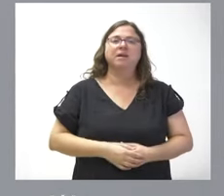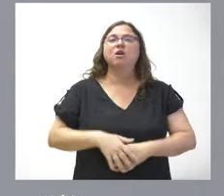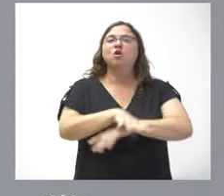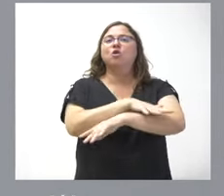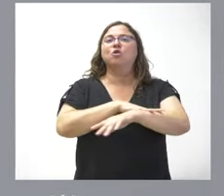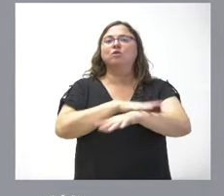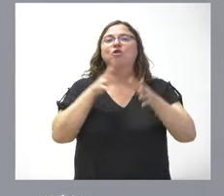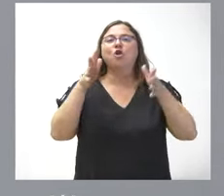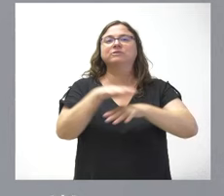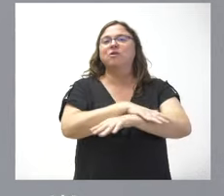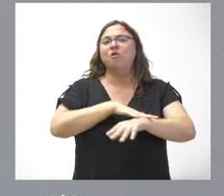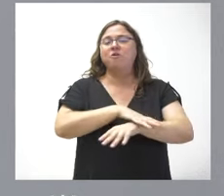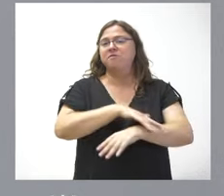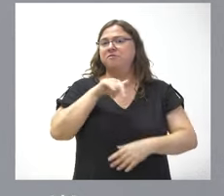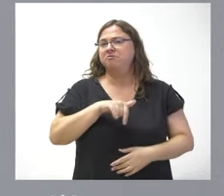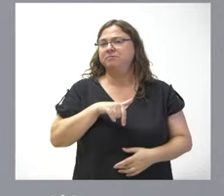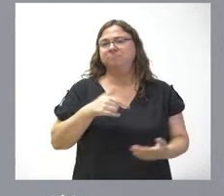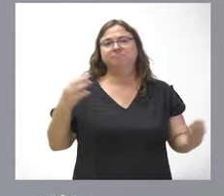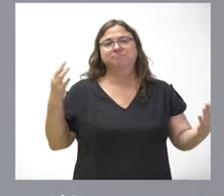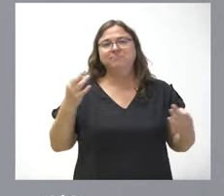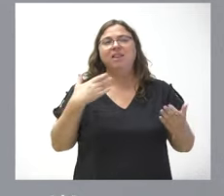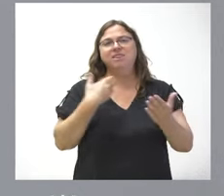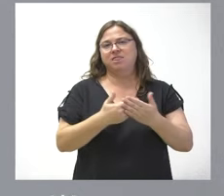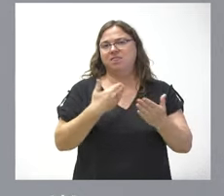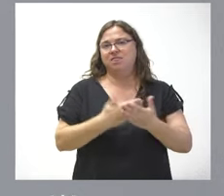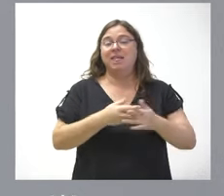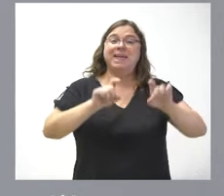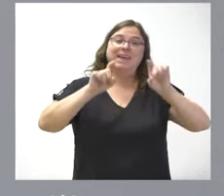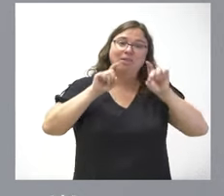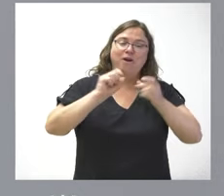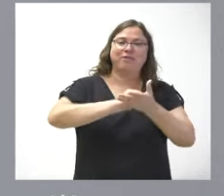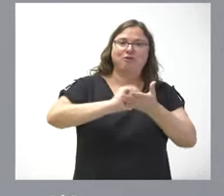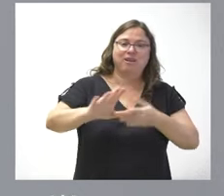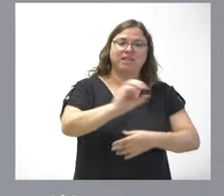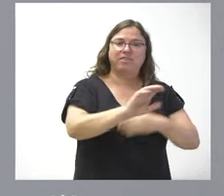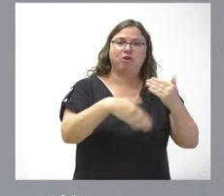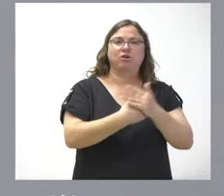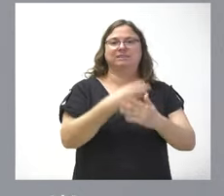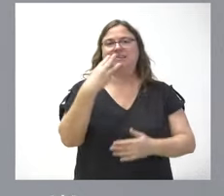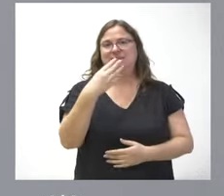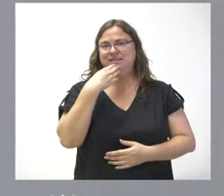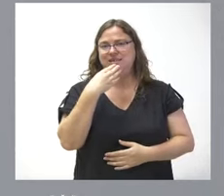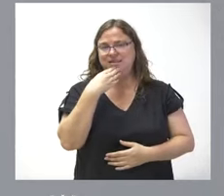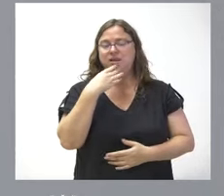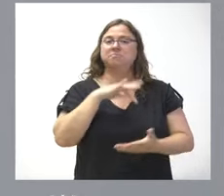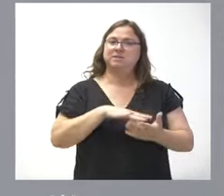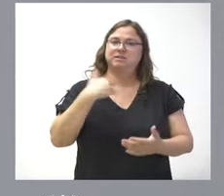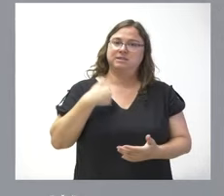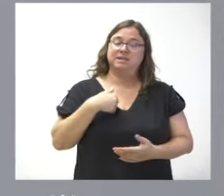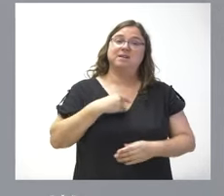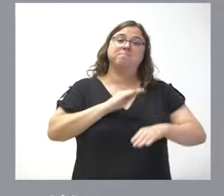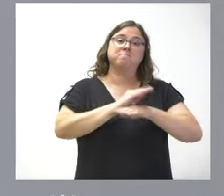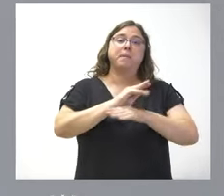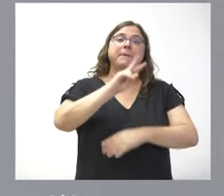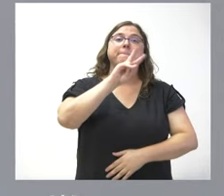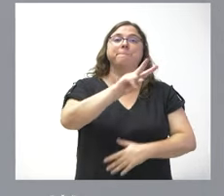gobierno donde hemos garantizado la educación gratuita de 0 a 3 años donde se aportan 26 millones